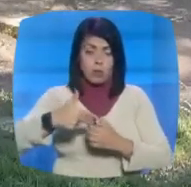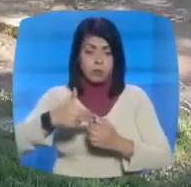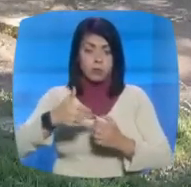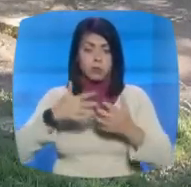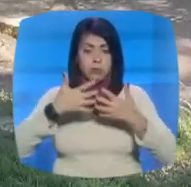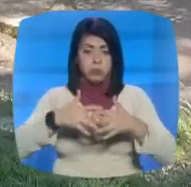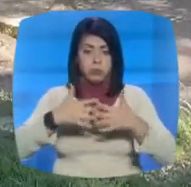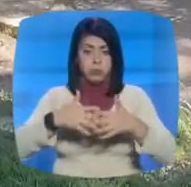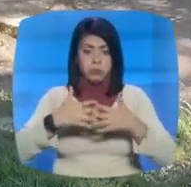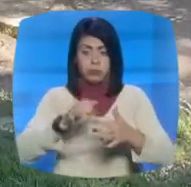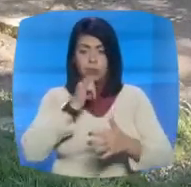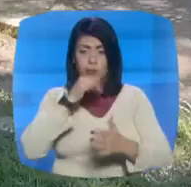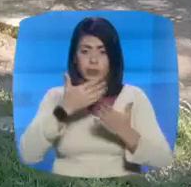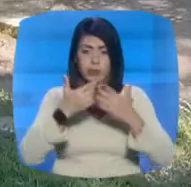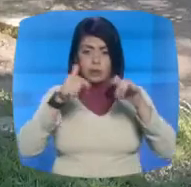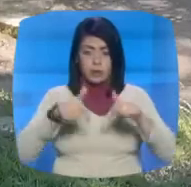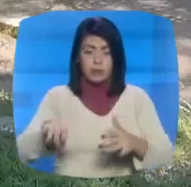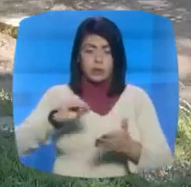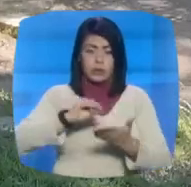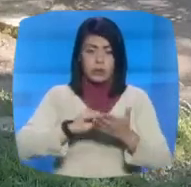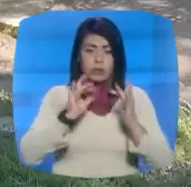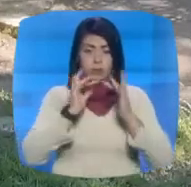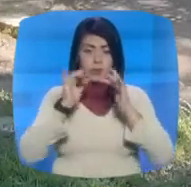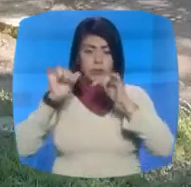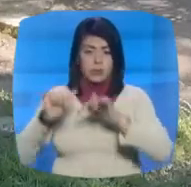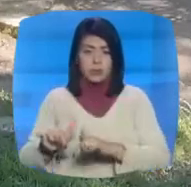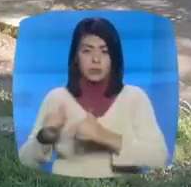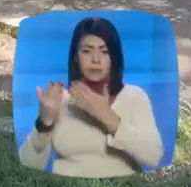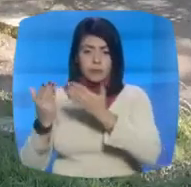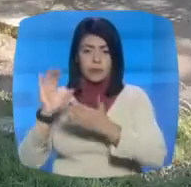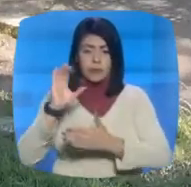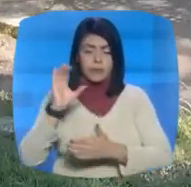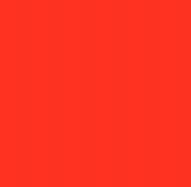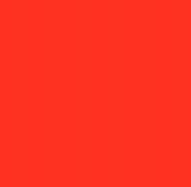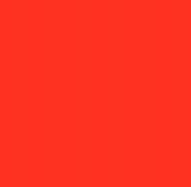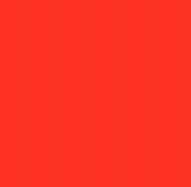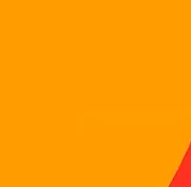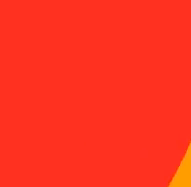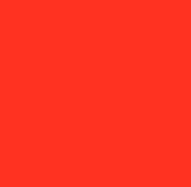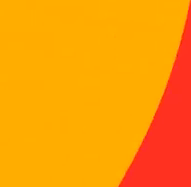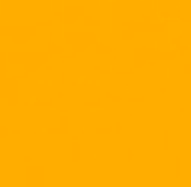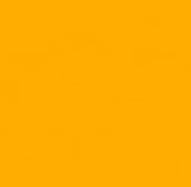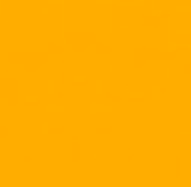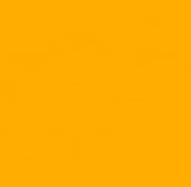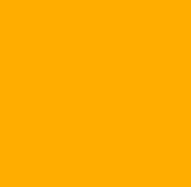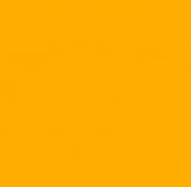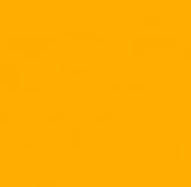Esta es la información que manejamos hasta los momentos y con ella retornamos el pase al estudio en Caracas.